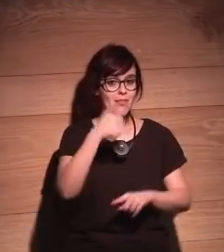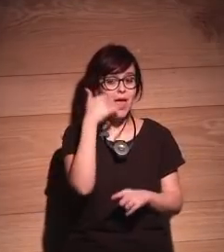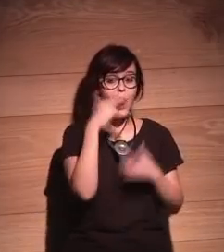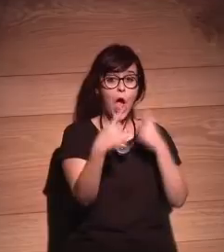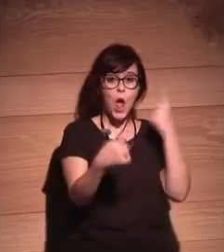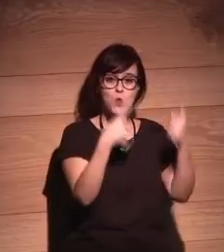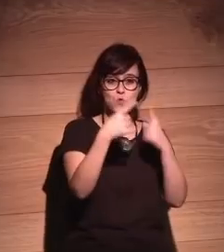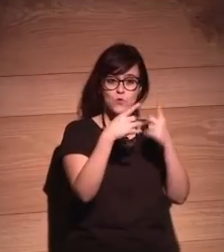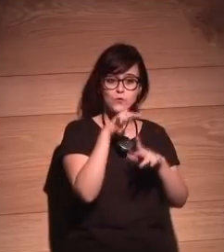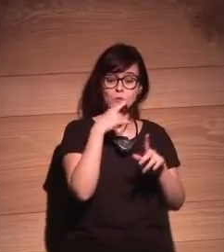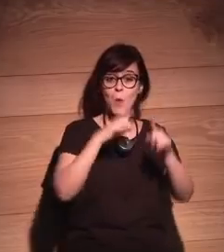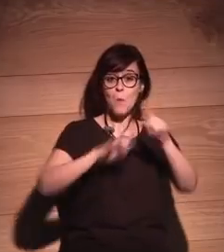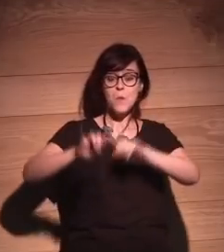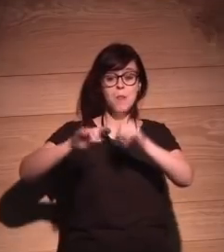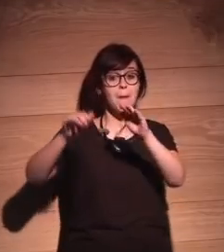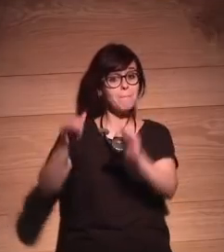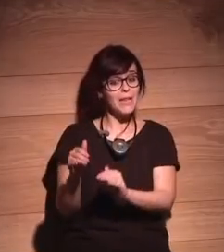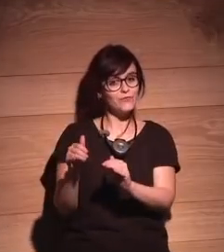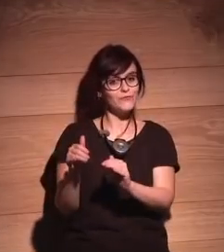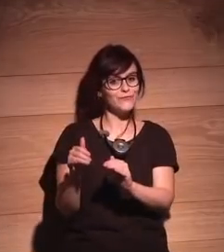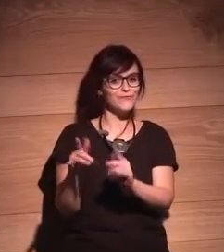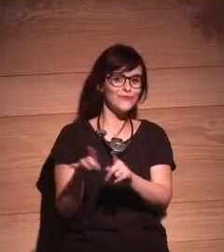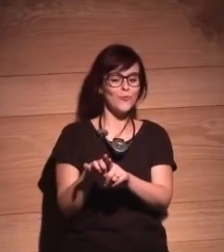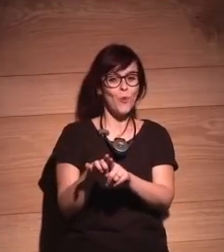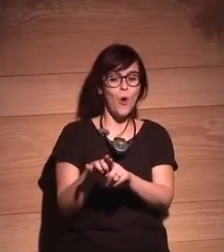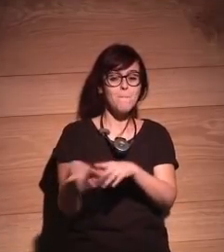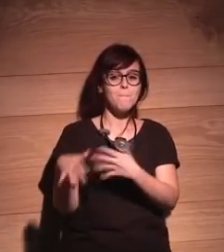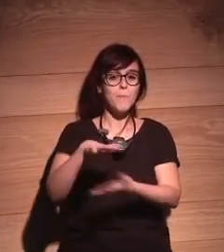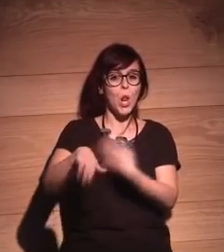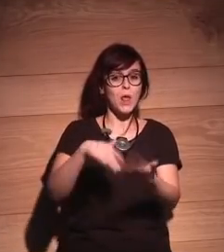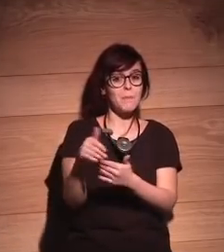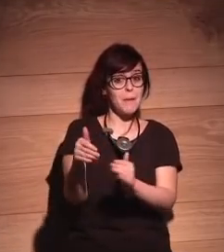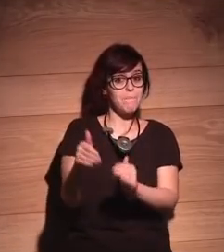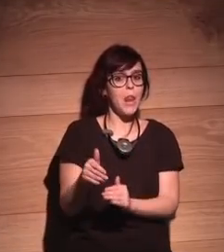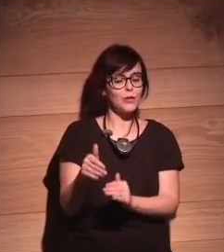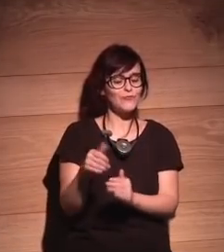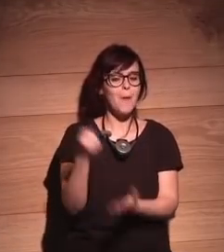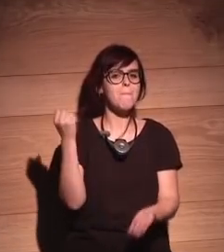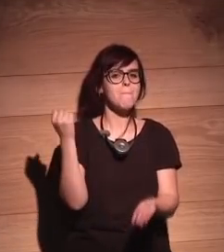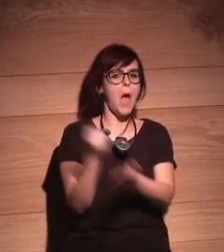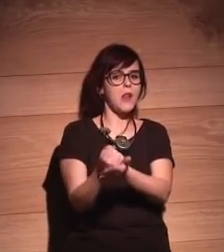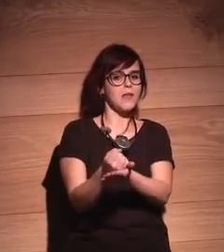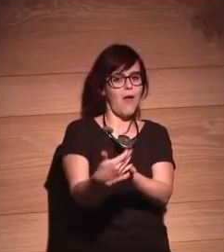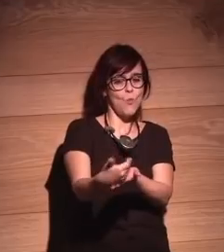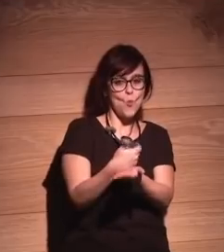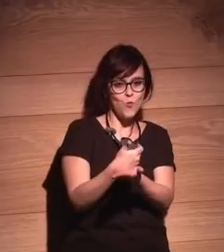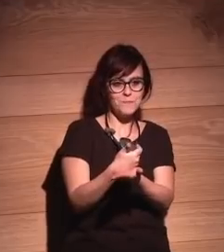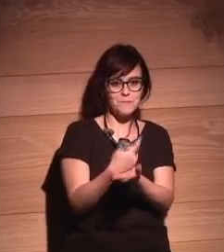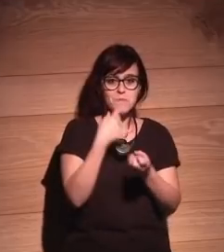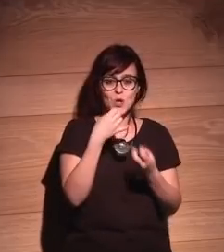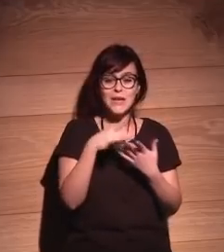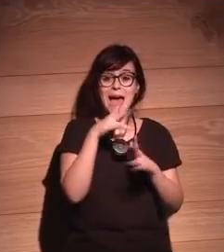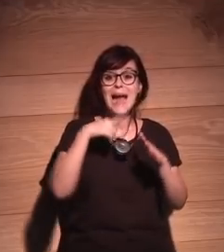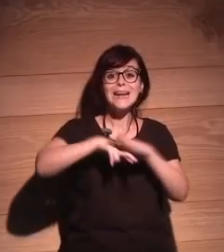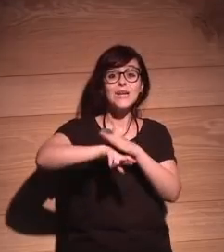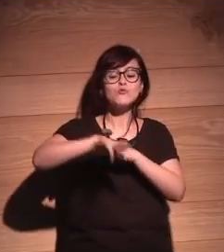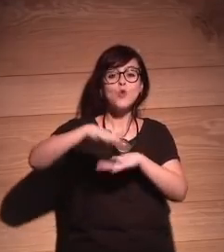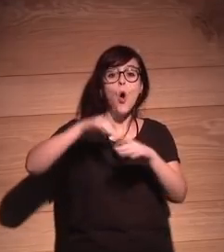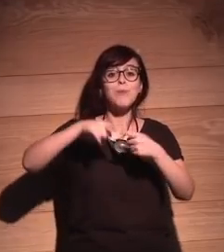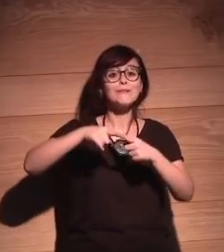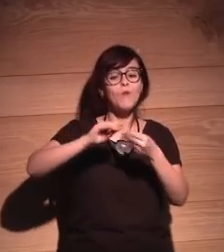algunos de ellos, de los menos problemáticos y menos, digamos, polémicos, son las marcas. O sea, las marcas están dedicando recursos